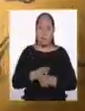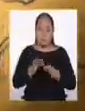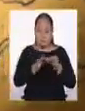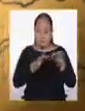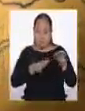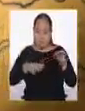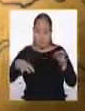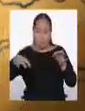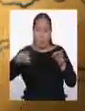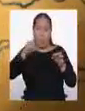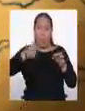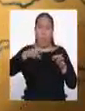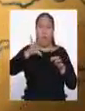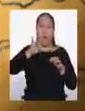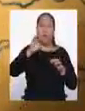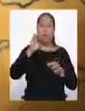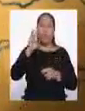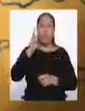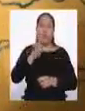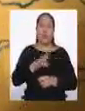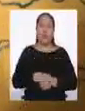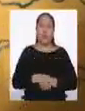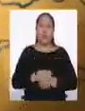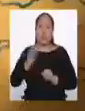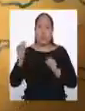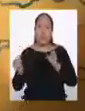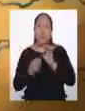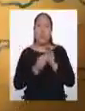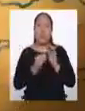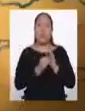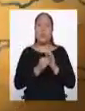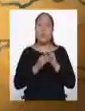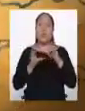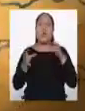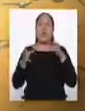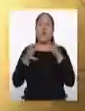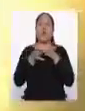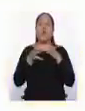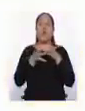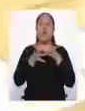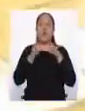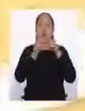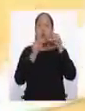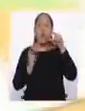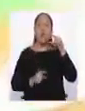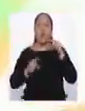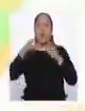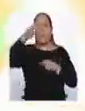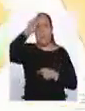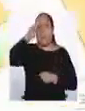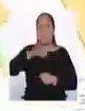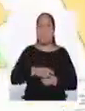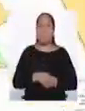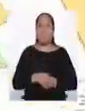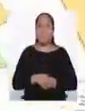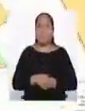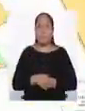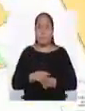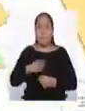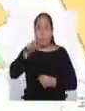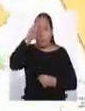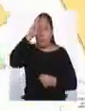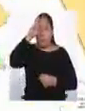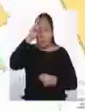real de 1802, reintegrada al Virreinato del Perú. Por su parte, el Perú había aceptado